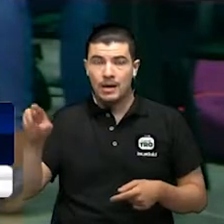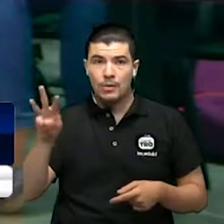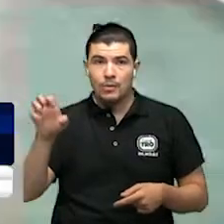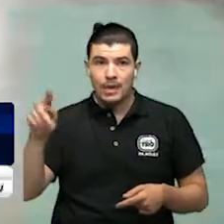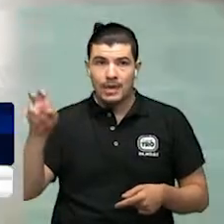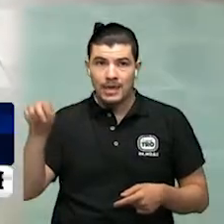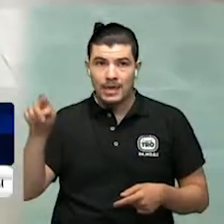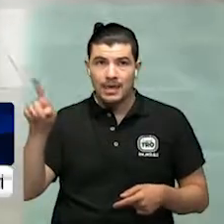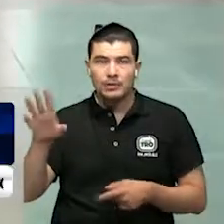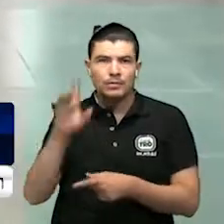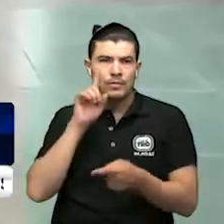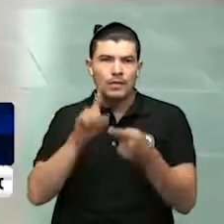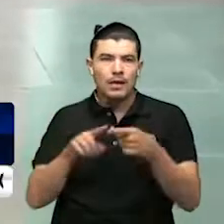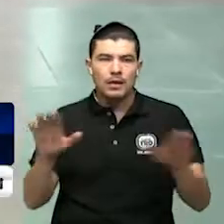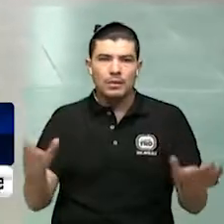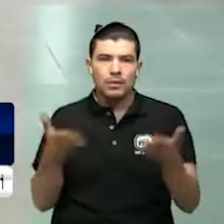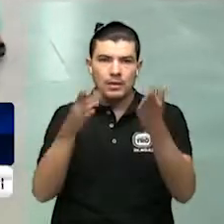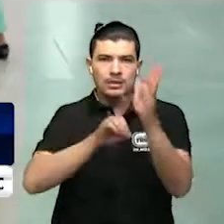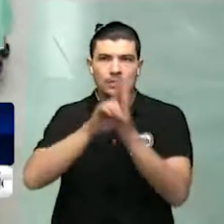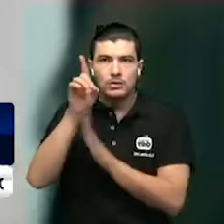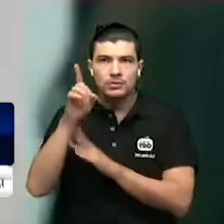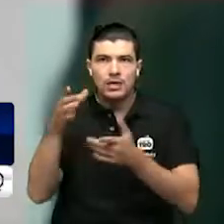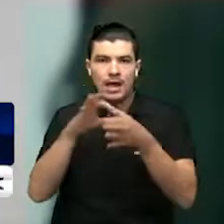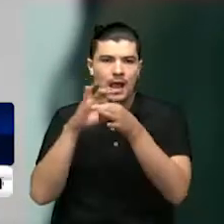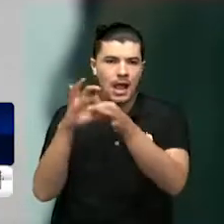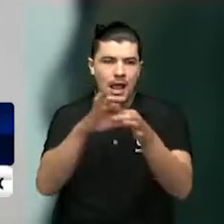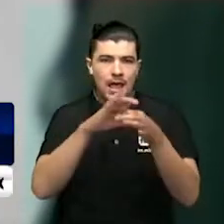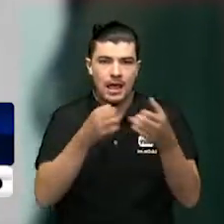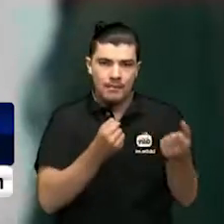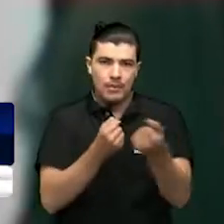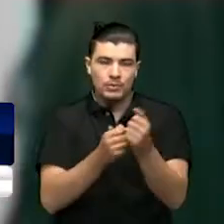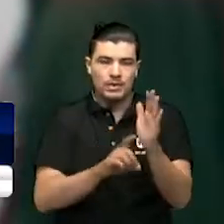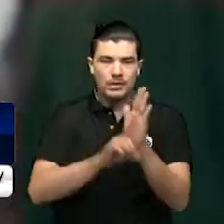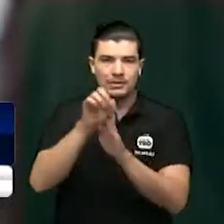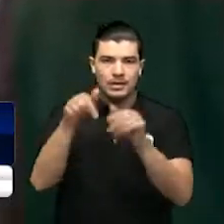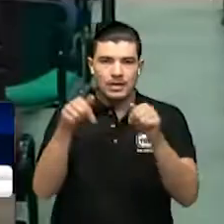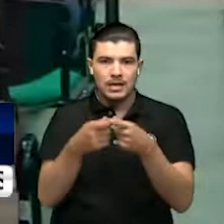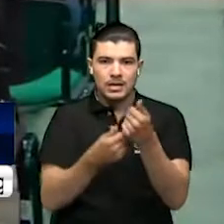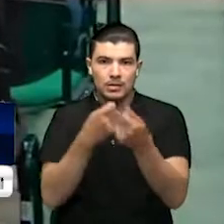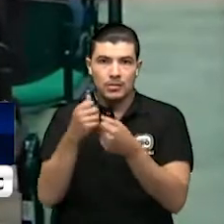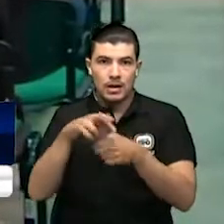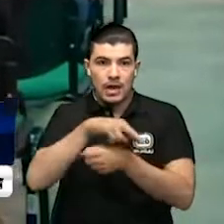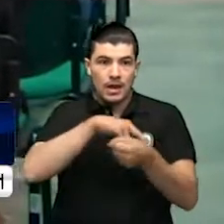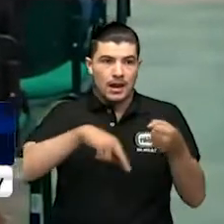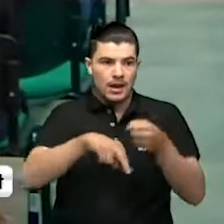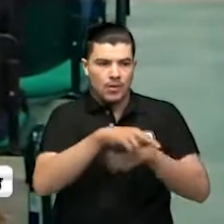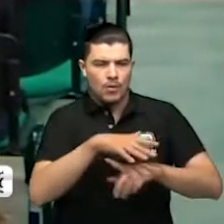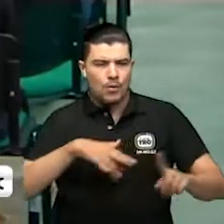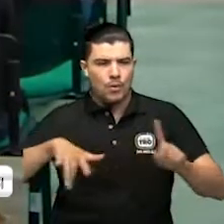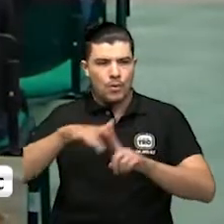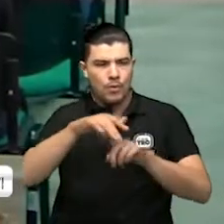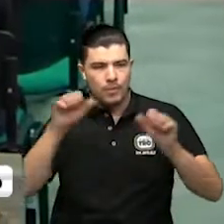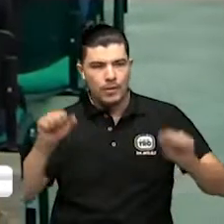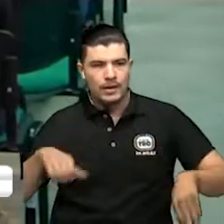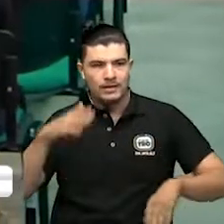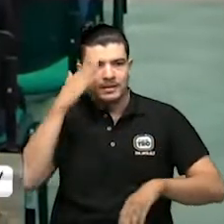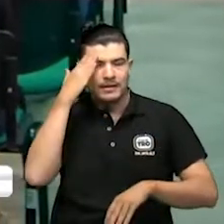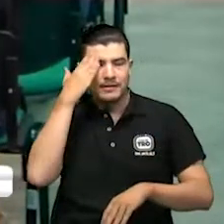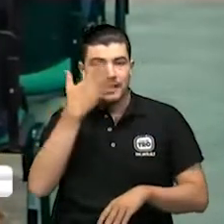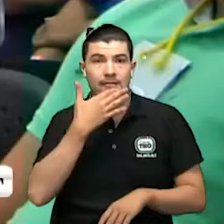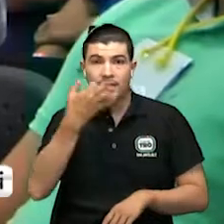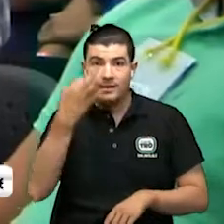el desarrollo generar una red de aliados y apoyar el crecimiento de la región en un entorno perfecto para entender lo que realmente